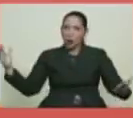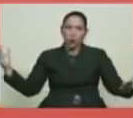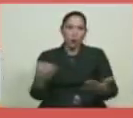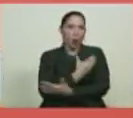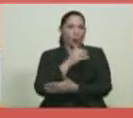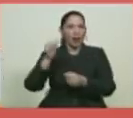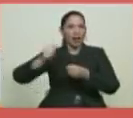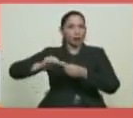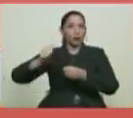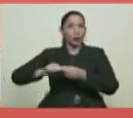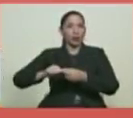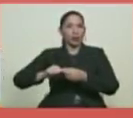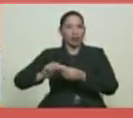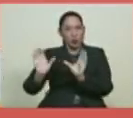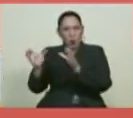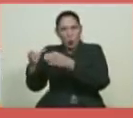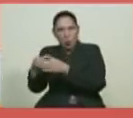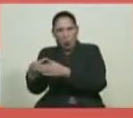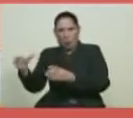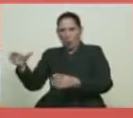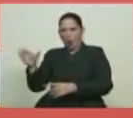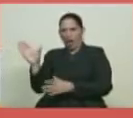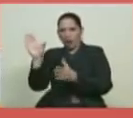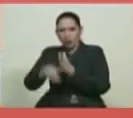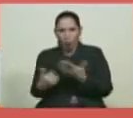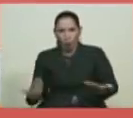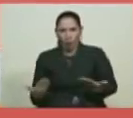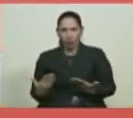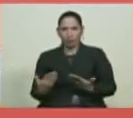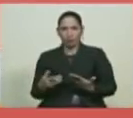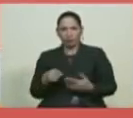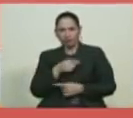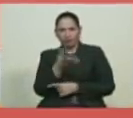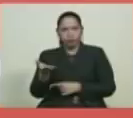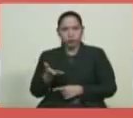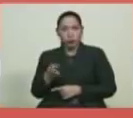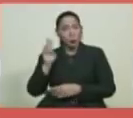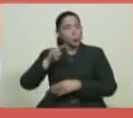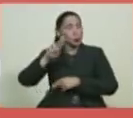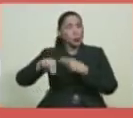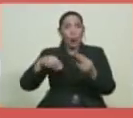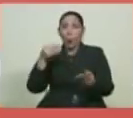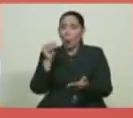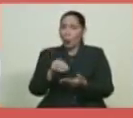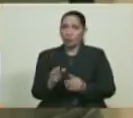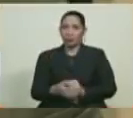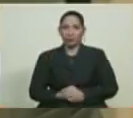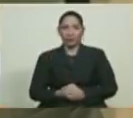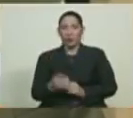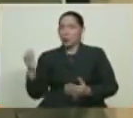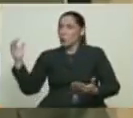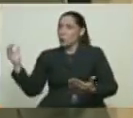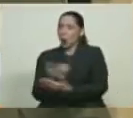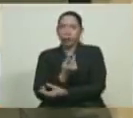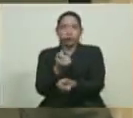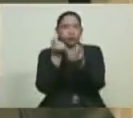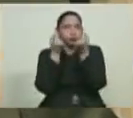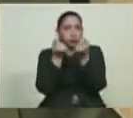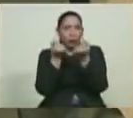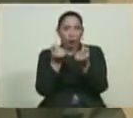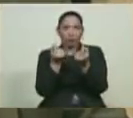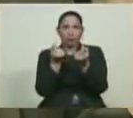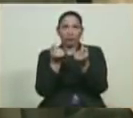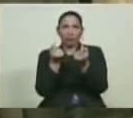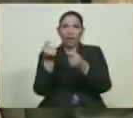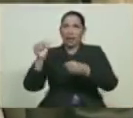Venezuela, mafias colombianas, ladronas y corruptas. Nunca más se van a robar ni un litro de gasolina